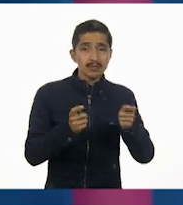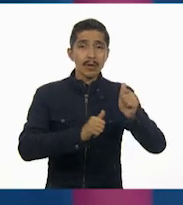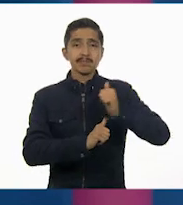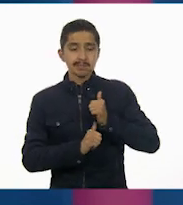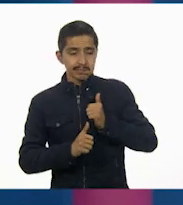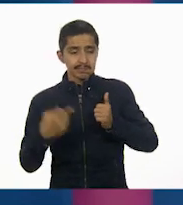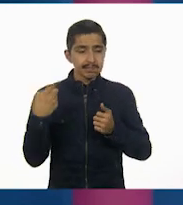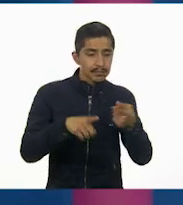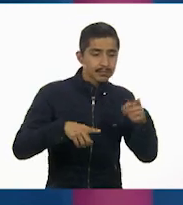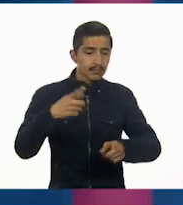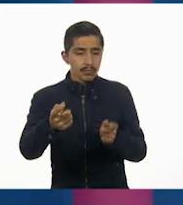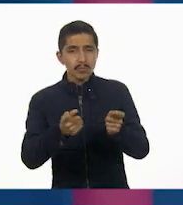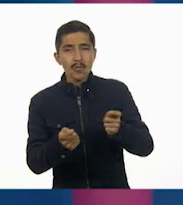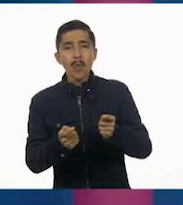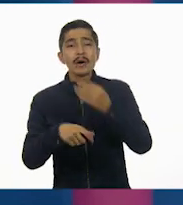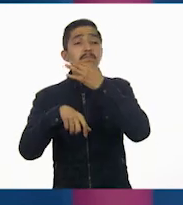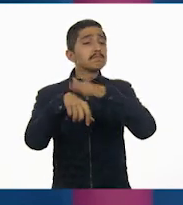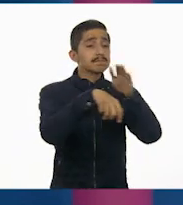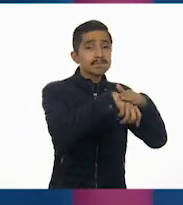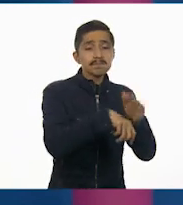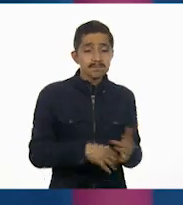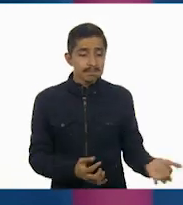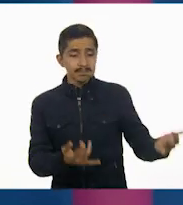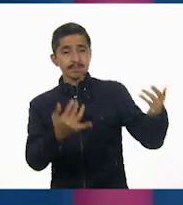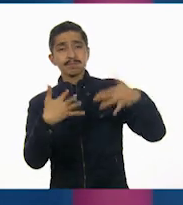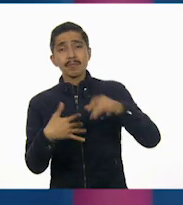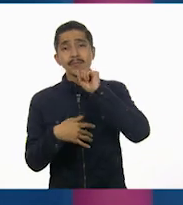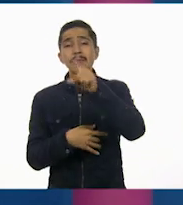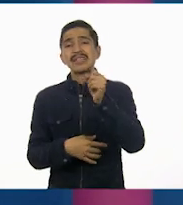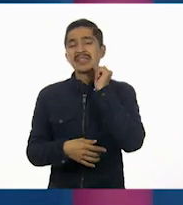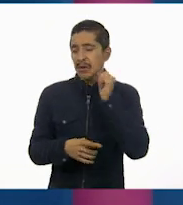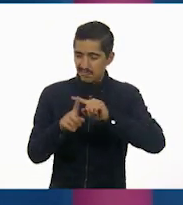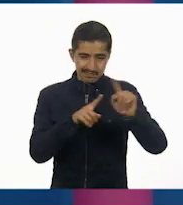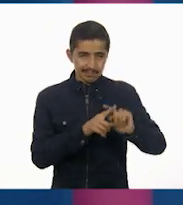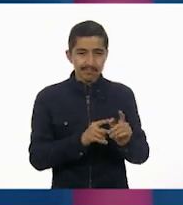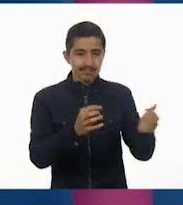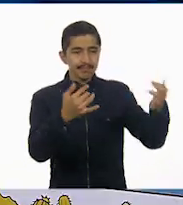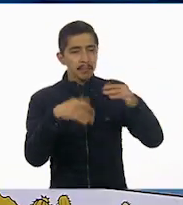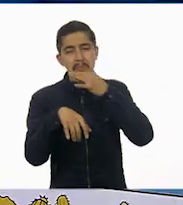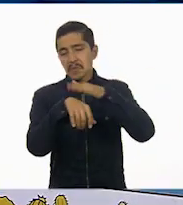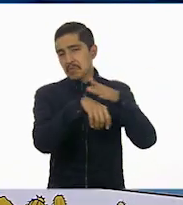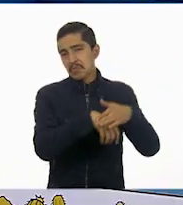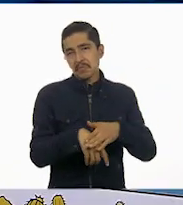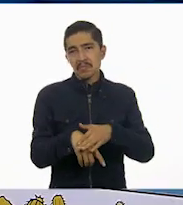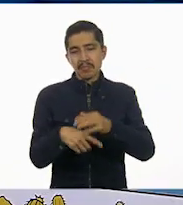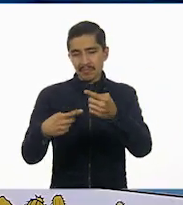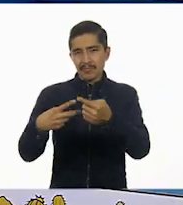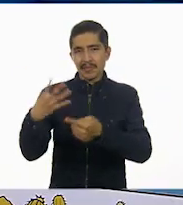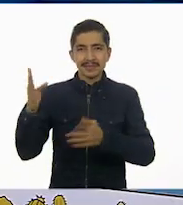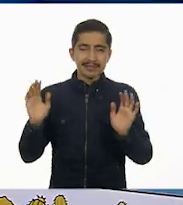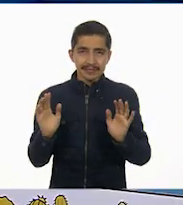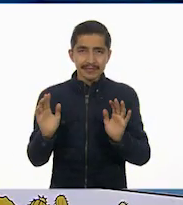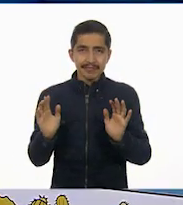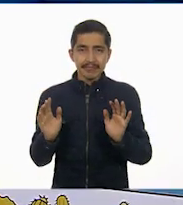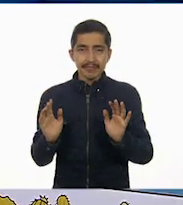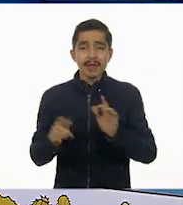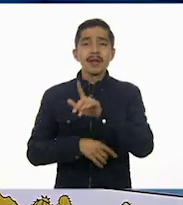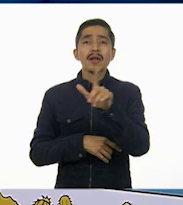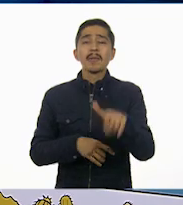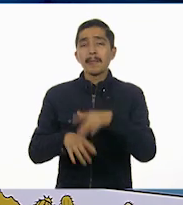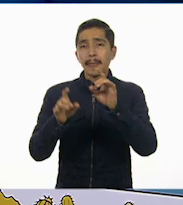ejército, convocaban asambleas populares y al Senado, entre otras funciones. Posteriormente aparecieron